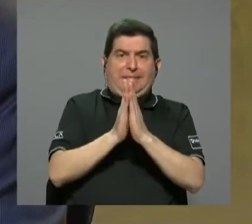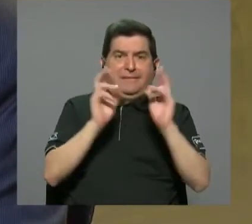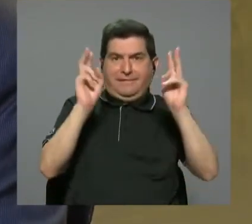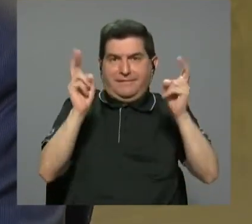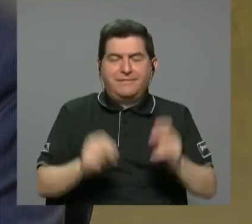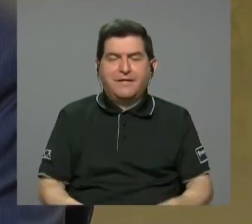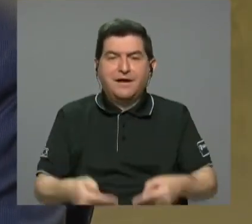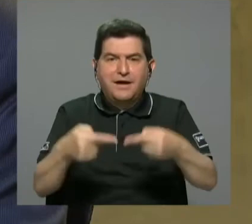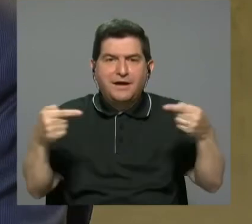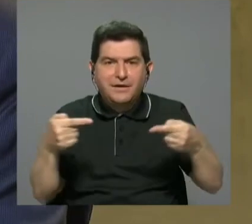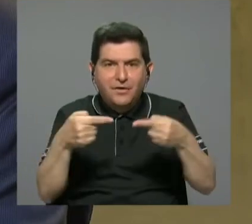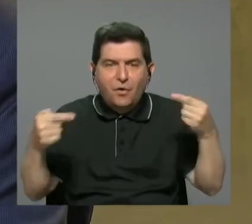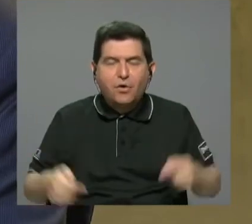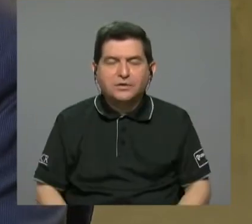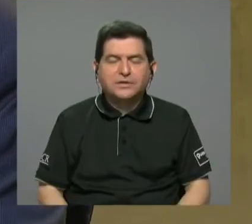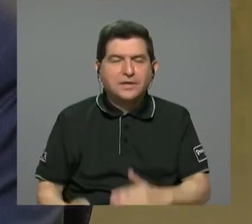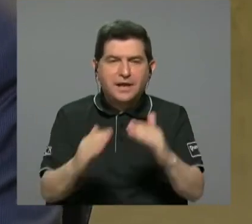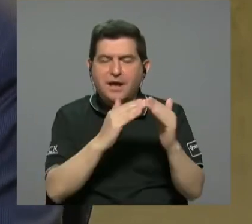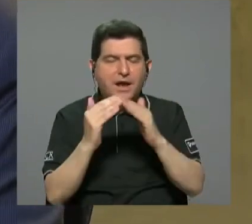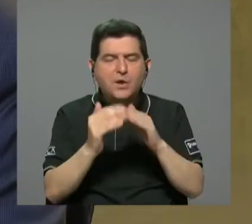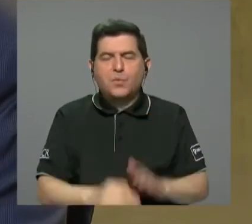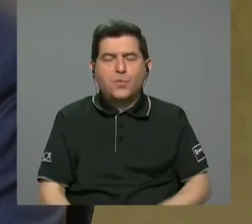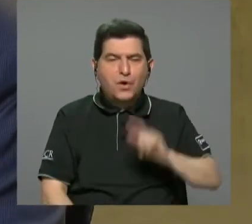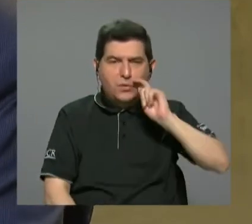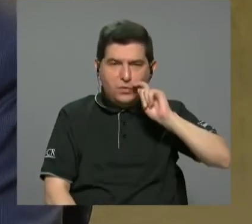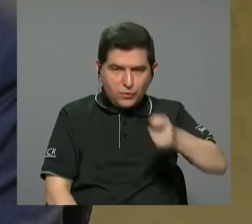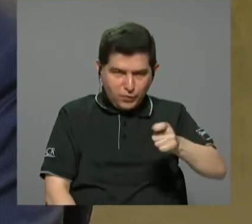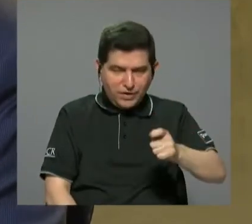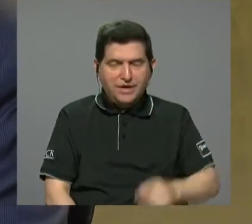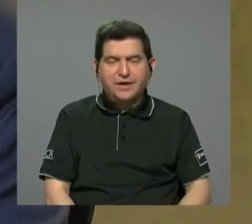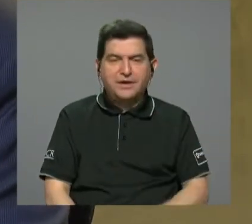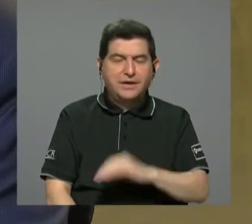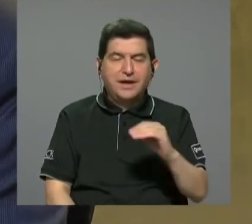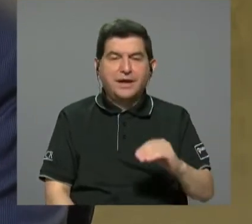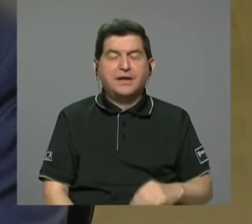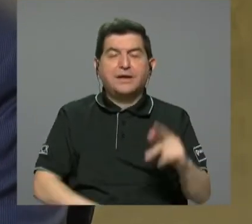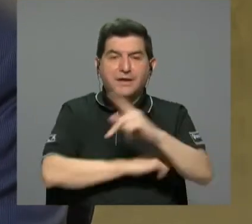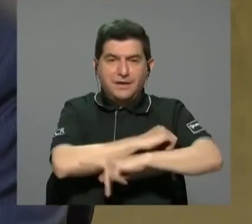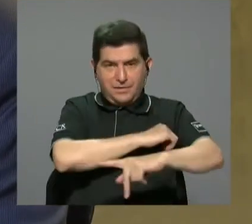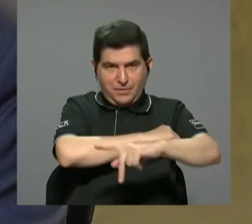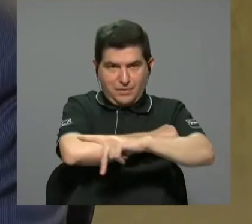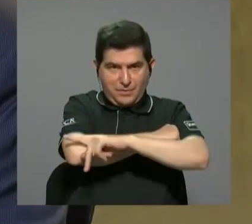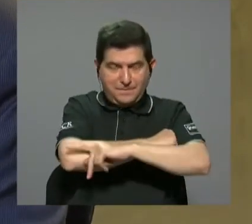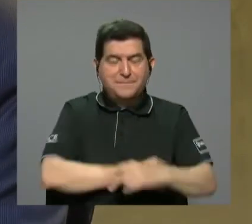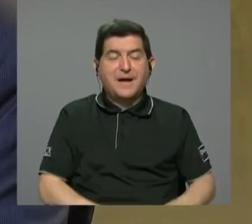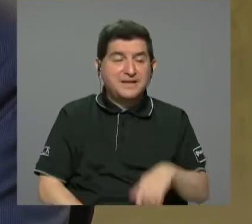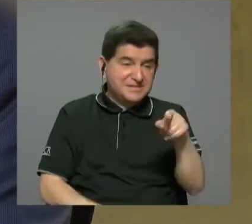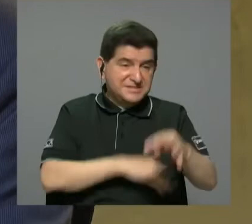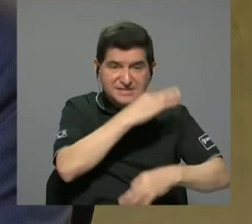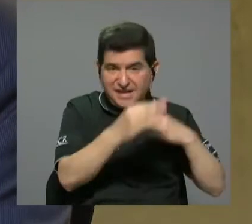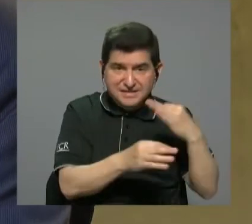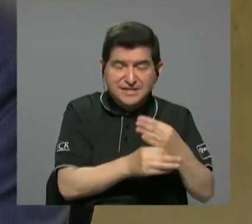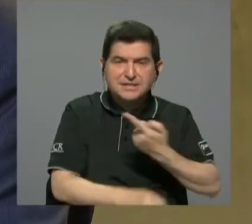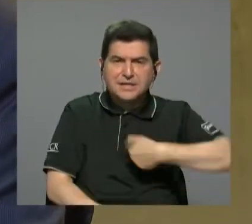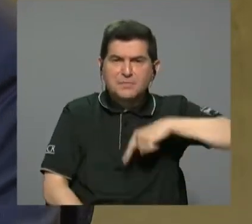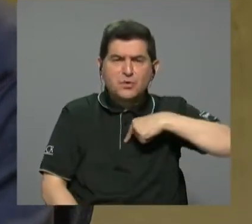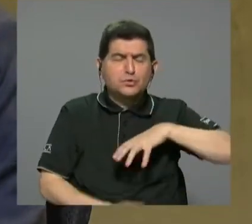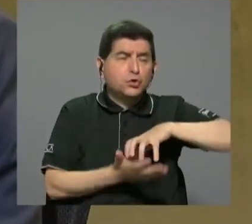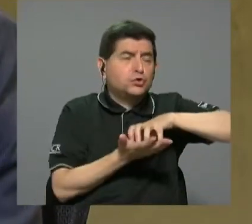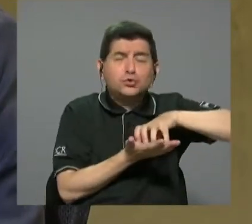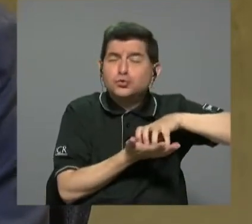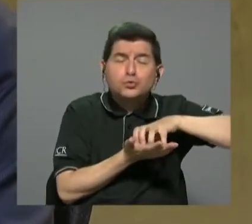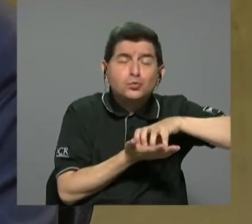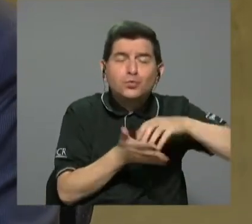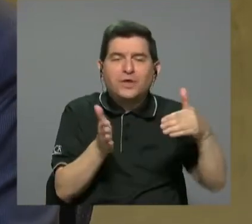contra el pueblo ucraniano y contra el país como Ucrania, que nos genera toda una